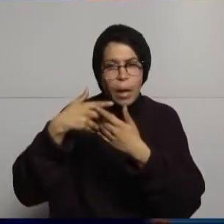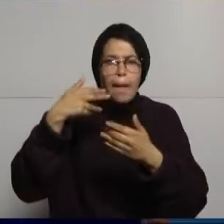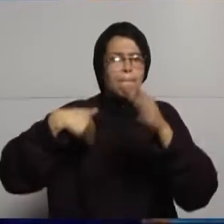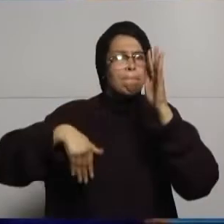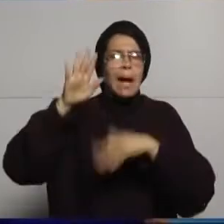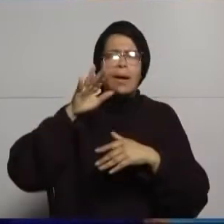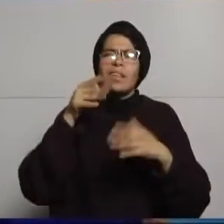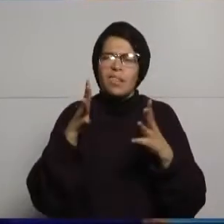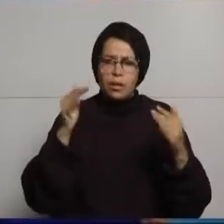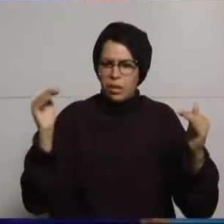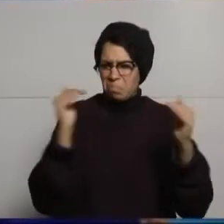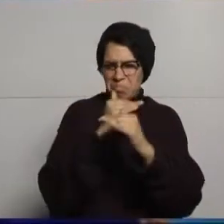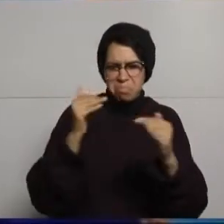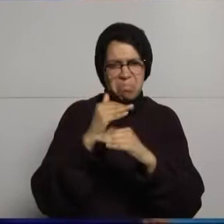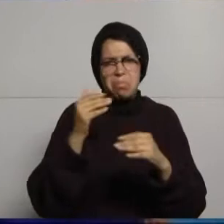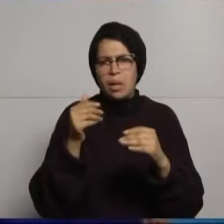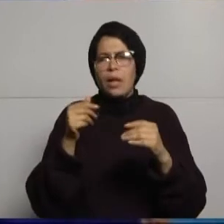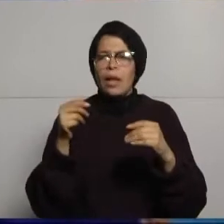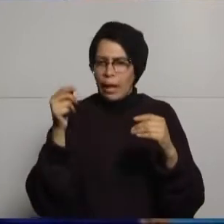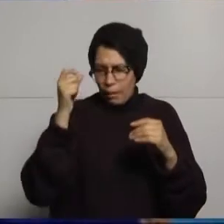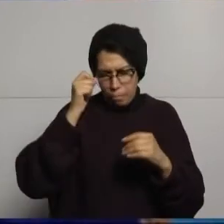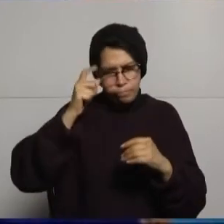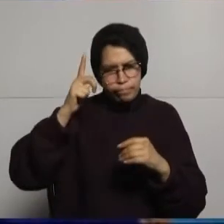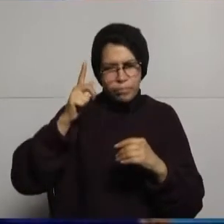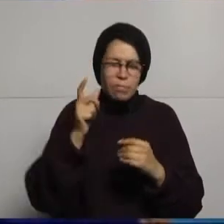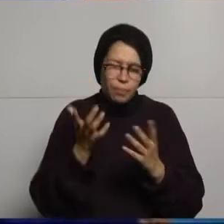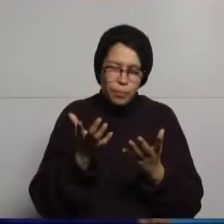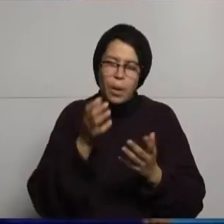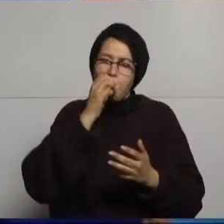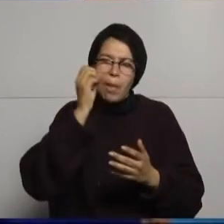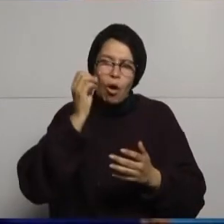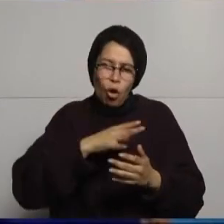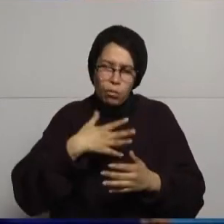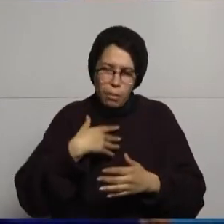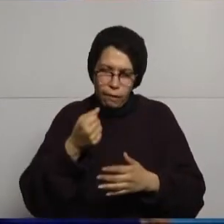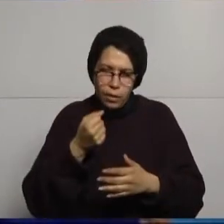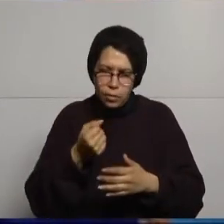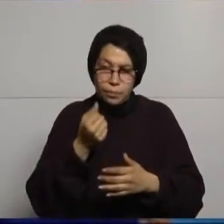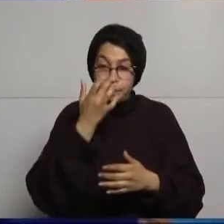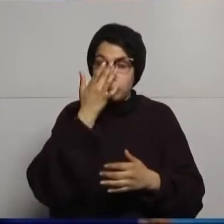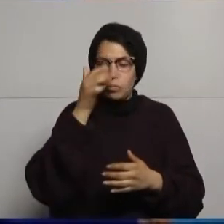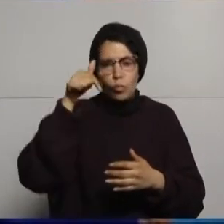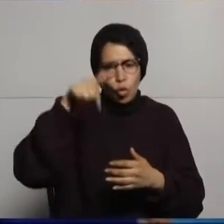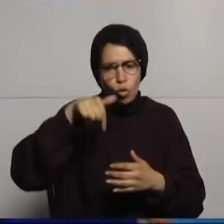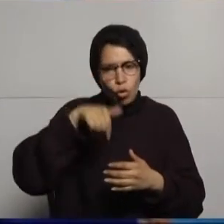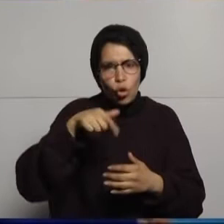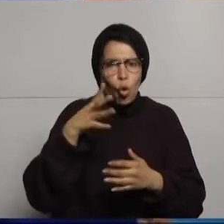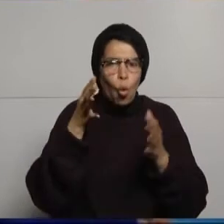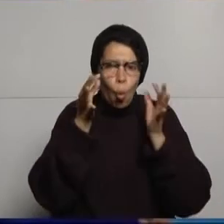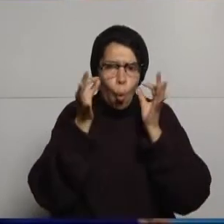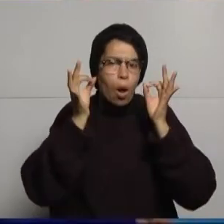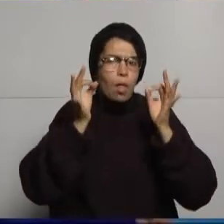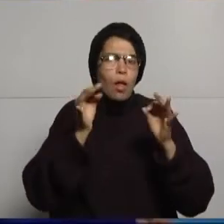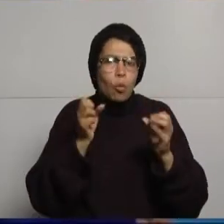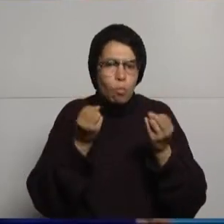tenemos que tener como un máximo cuidado porque hoy en Latinoamérica muchas veces parece que estuviéramos poniéndonos